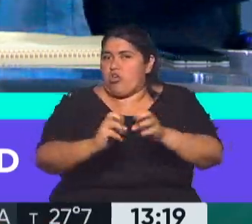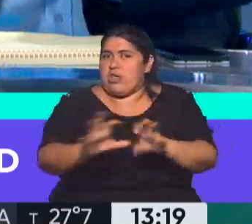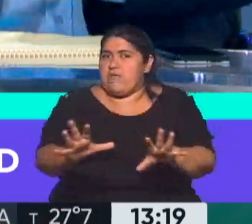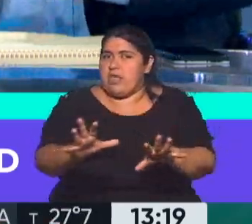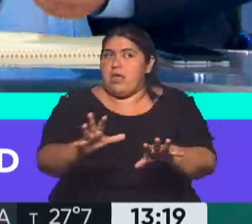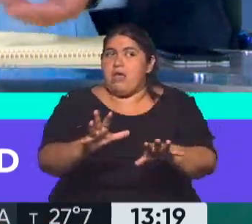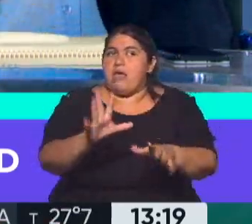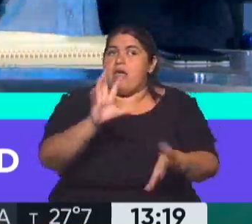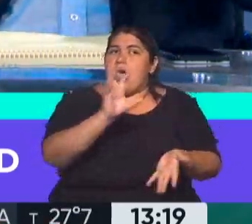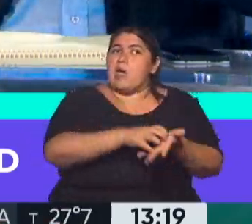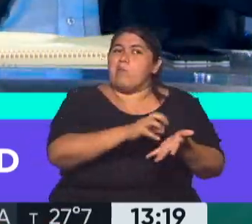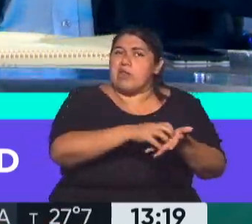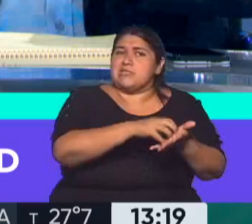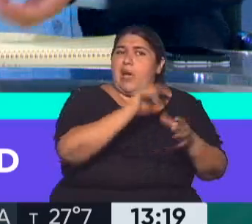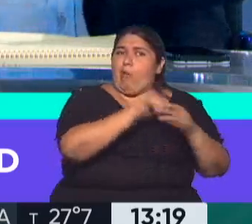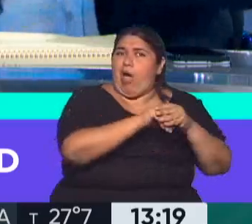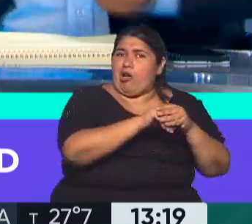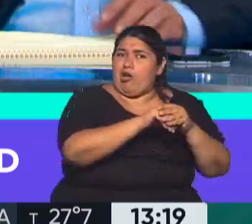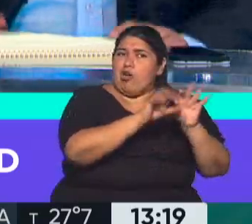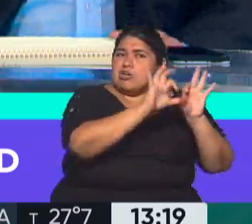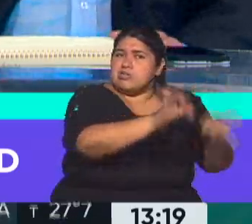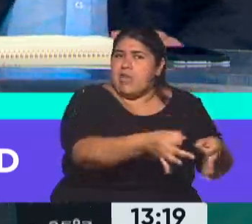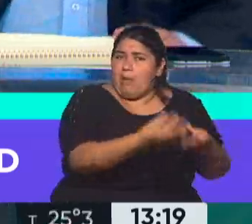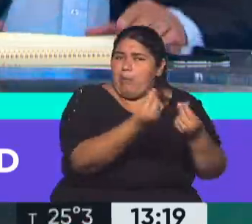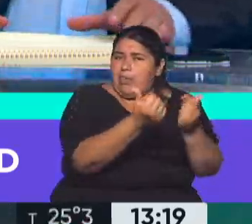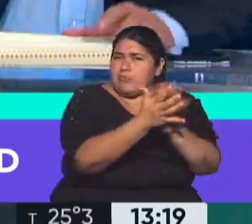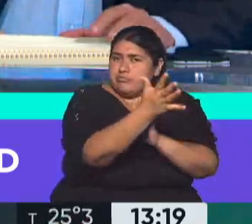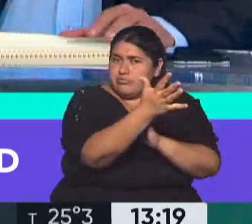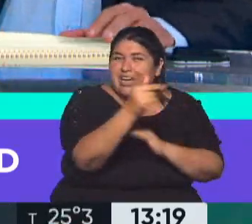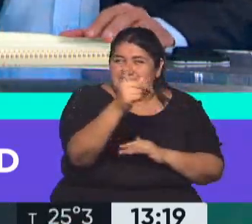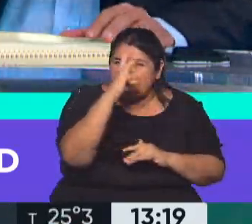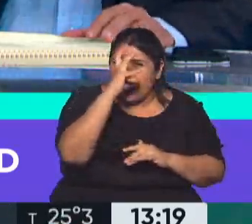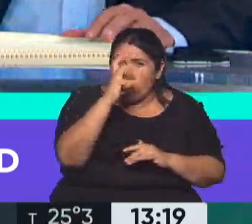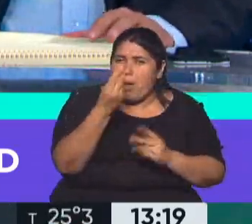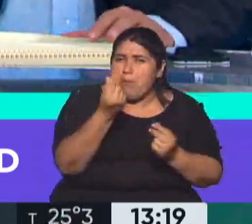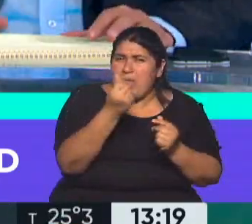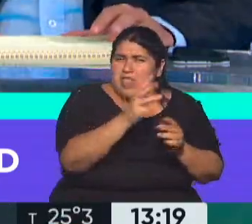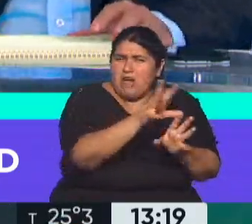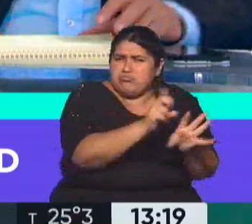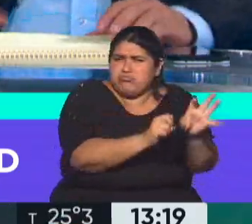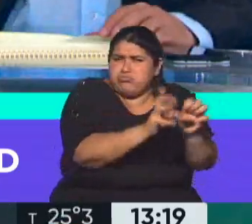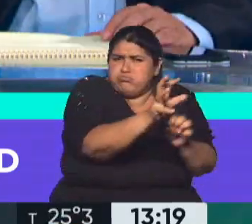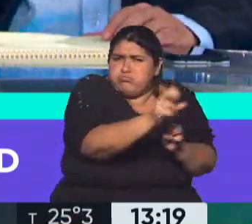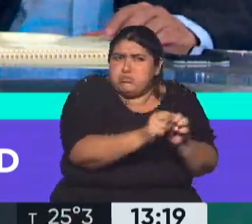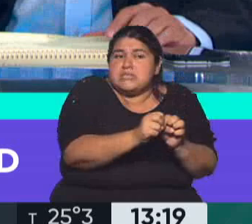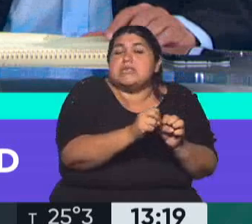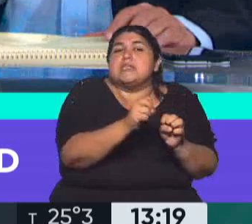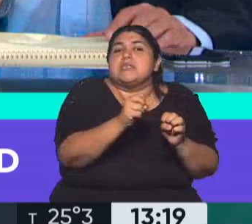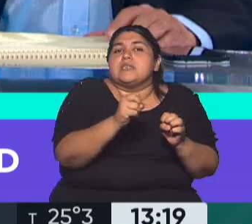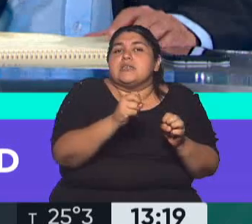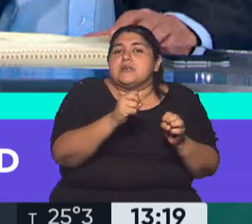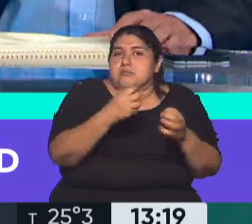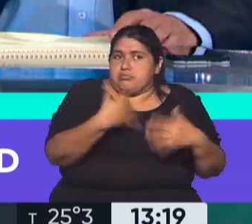las grandes empresas, empezaron a fugar la plata. Los camiones de caudales a Ezeiza, ¿te Claro, acordás? empezaron a retirar la plata a